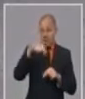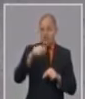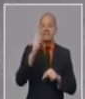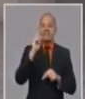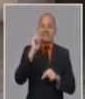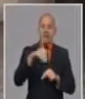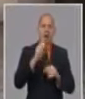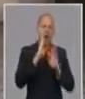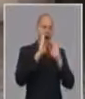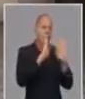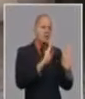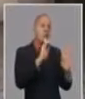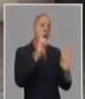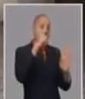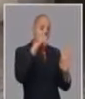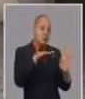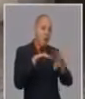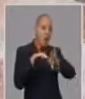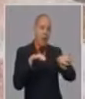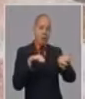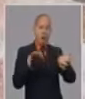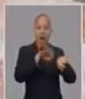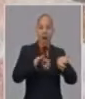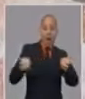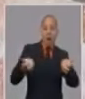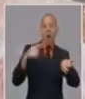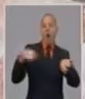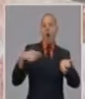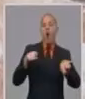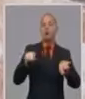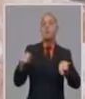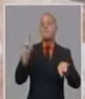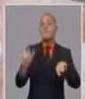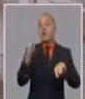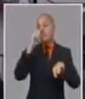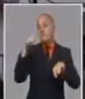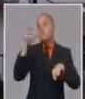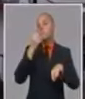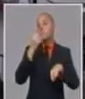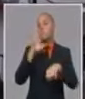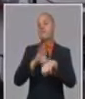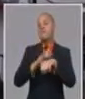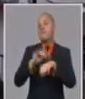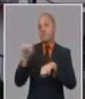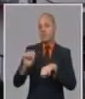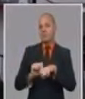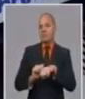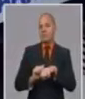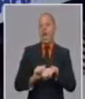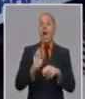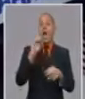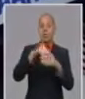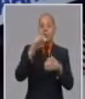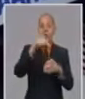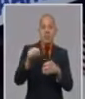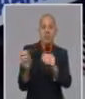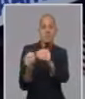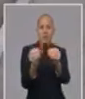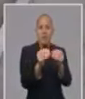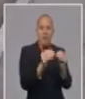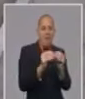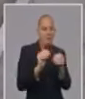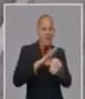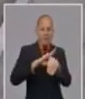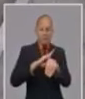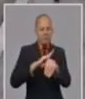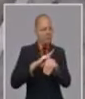pediátrica polivalente aislada del área de sospechosos del virus y no ha existido transmisión dentro del hospital. El aumento de la percepción